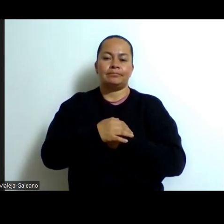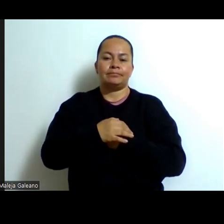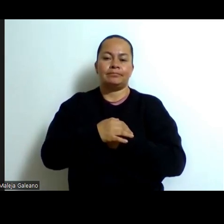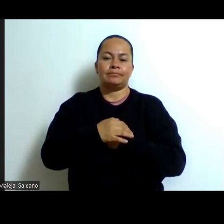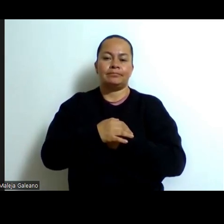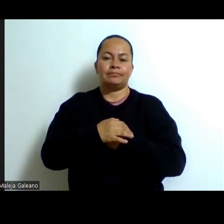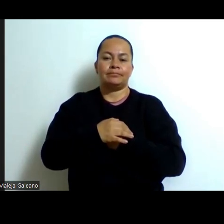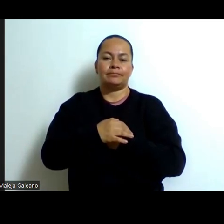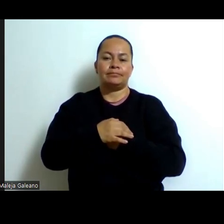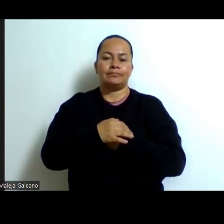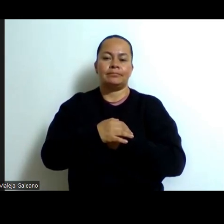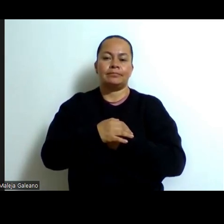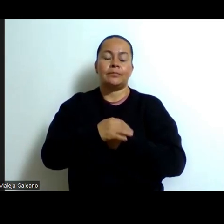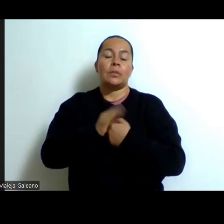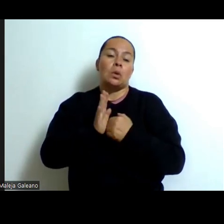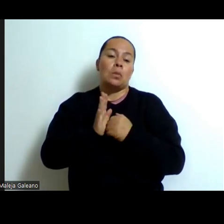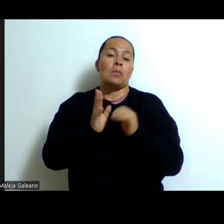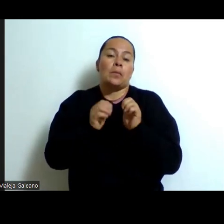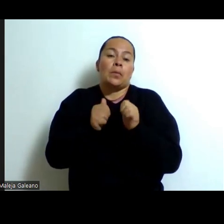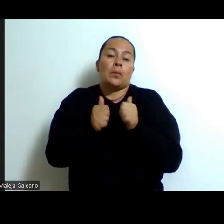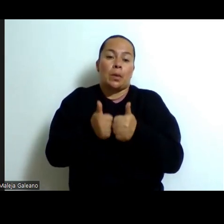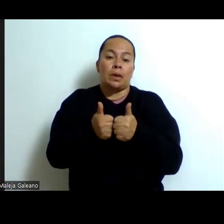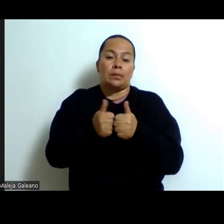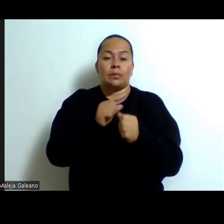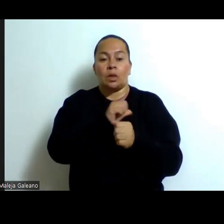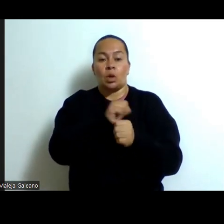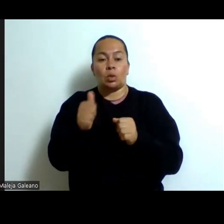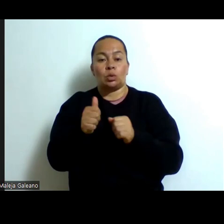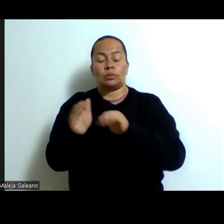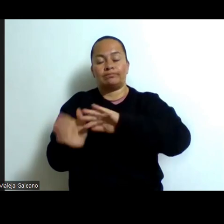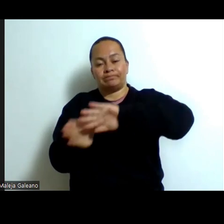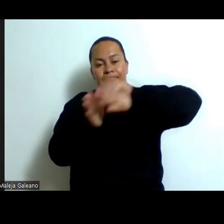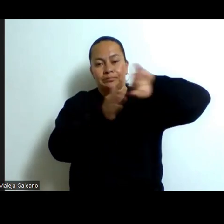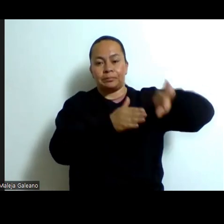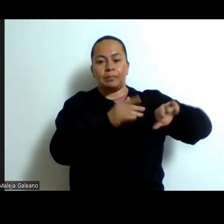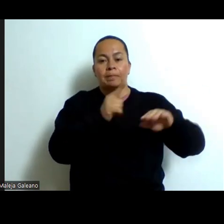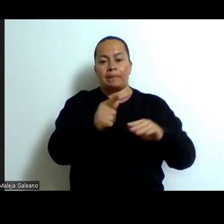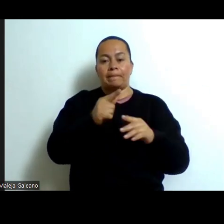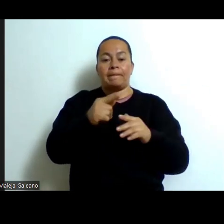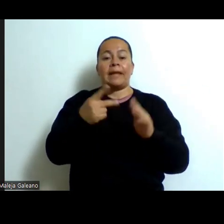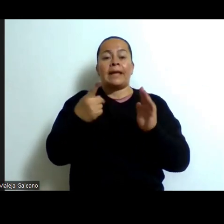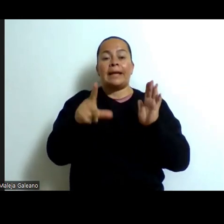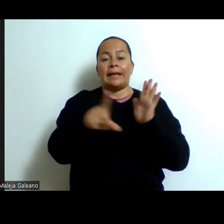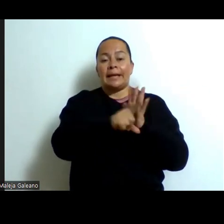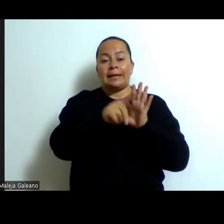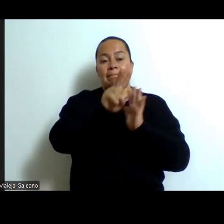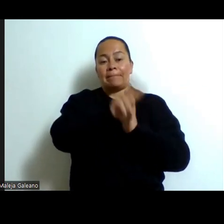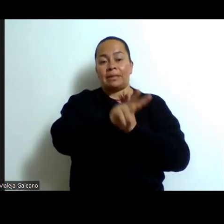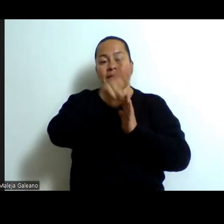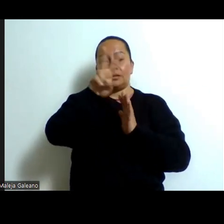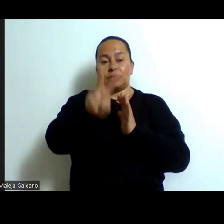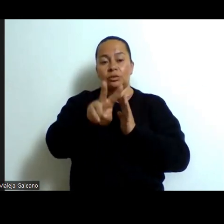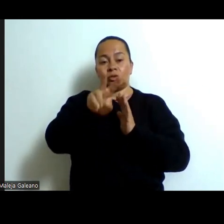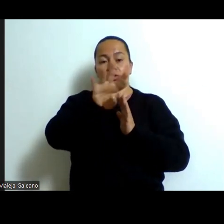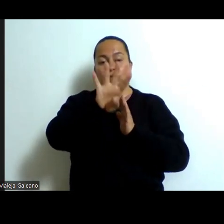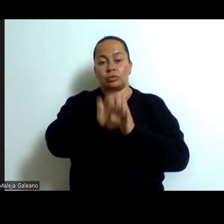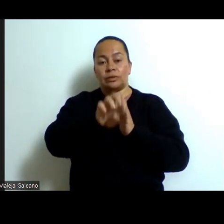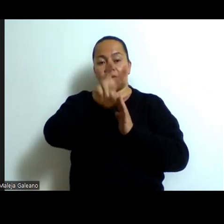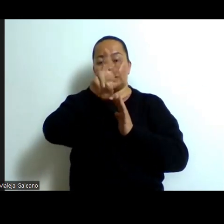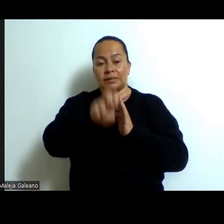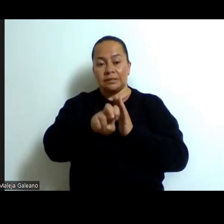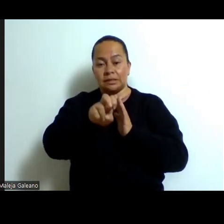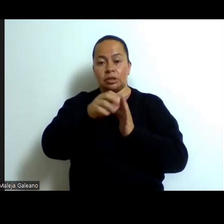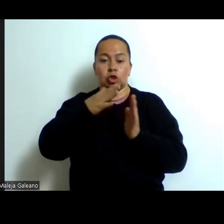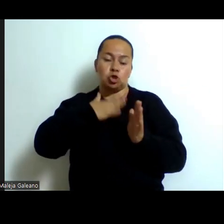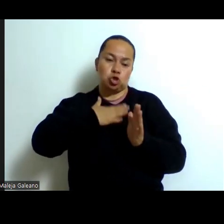Eh bueno lo otro es dentro de la ley 2297 y sobre lo que yo por